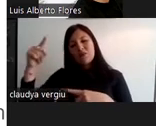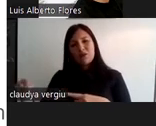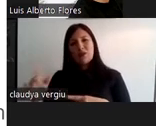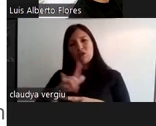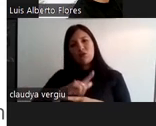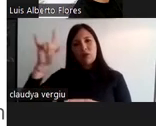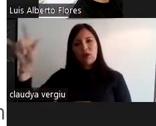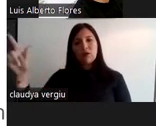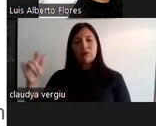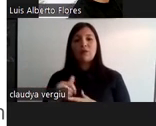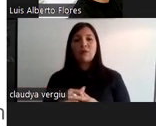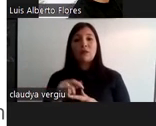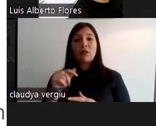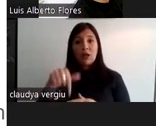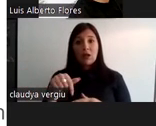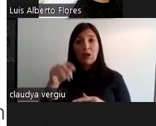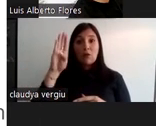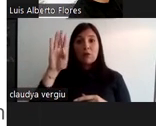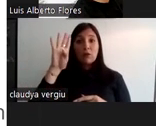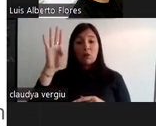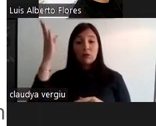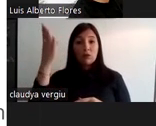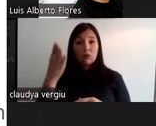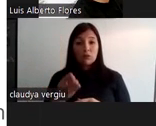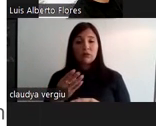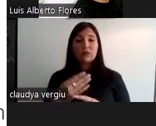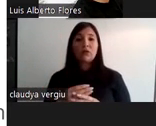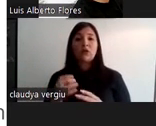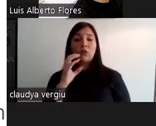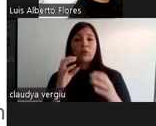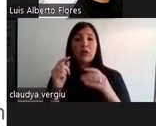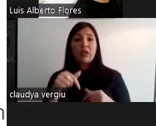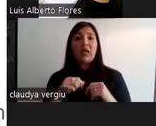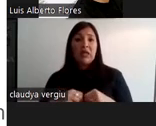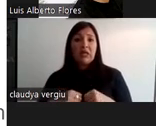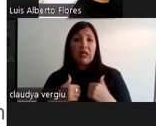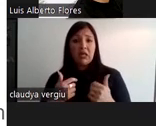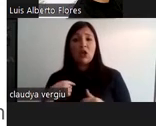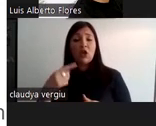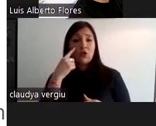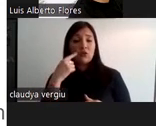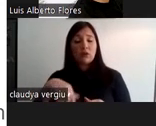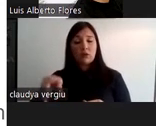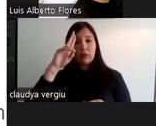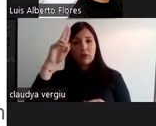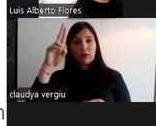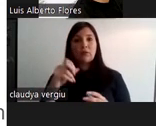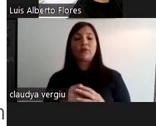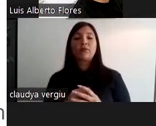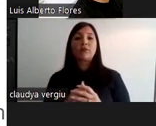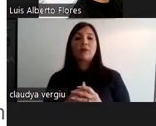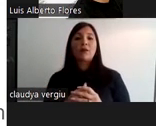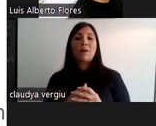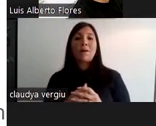en nuestro caso en noventa y cuatro por ciento con una misión y desea viajar y volver a conocer nuestro país evidentemente cuando